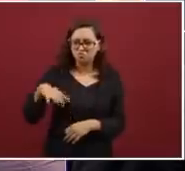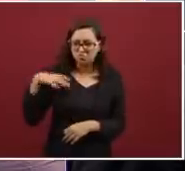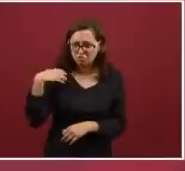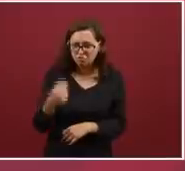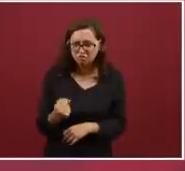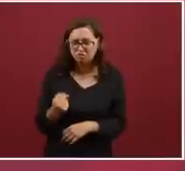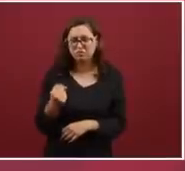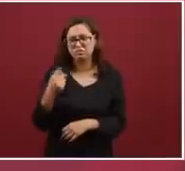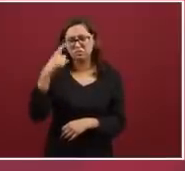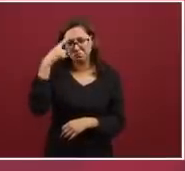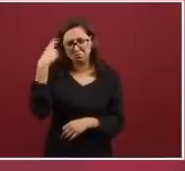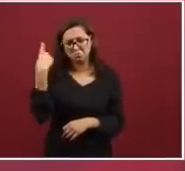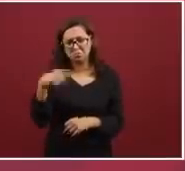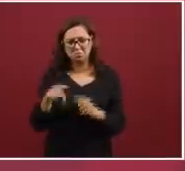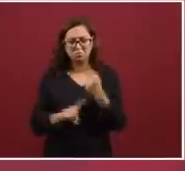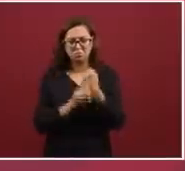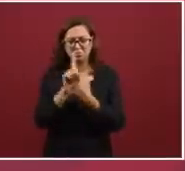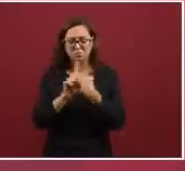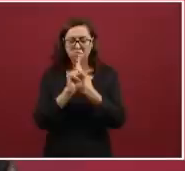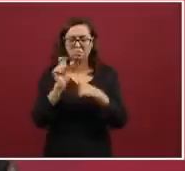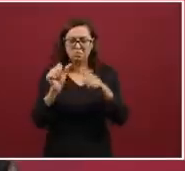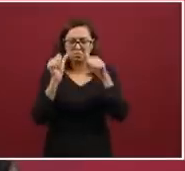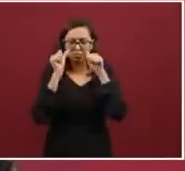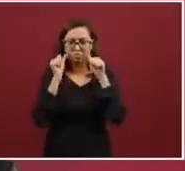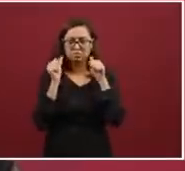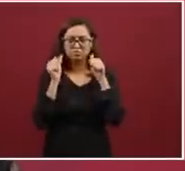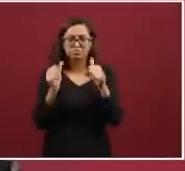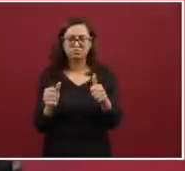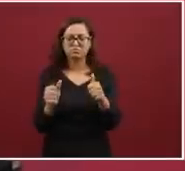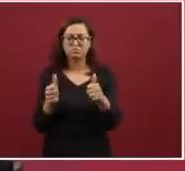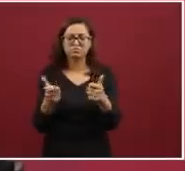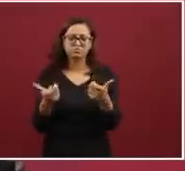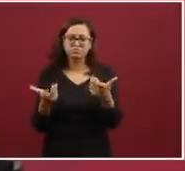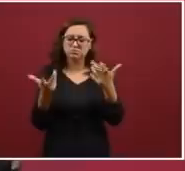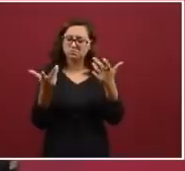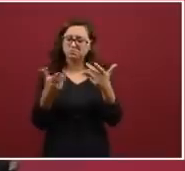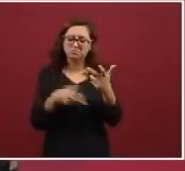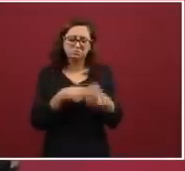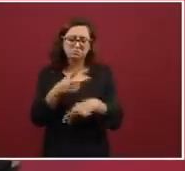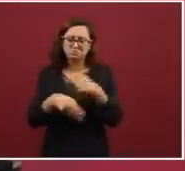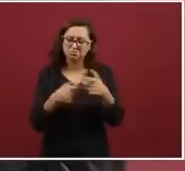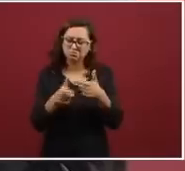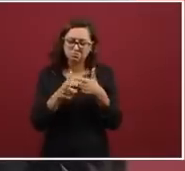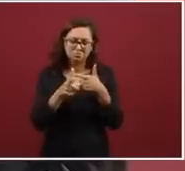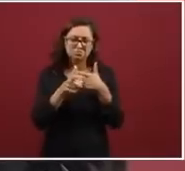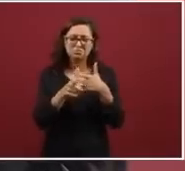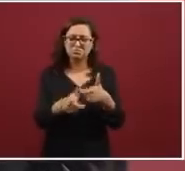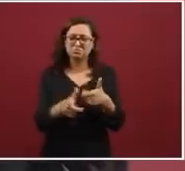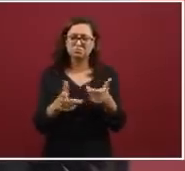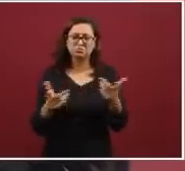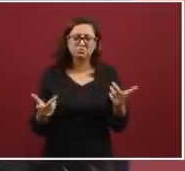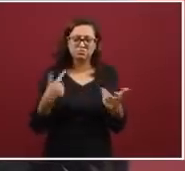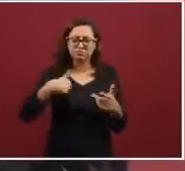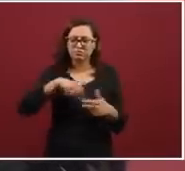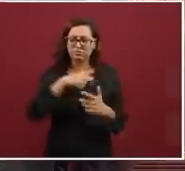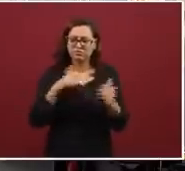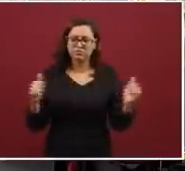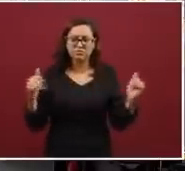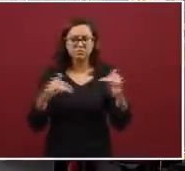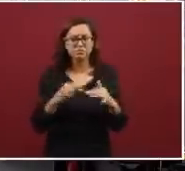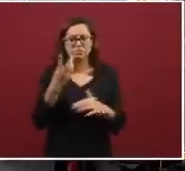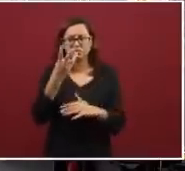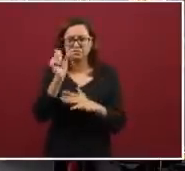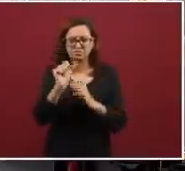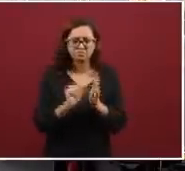para atender este problema, y vamos a seguirlo haciendo. Aquí nos vamos a reunir cada